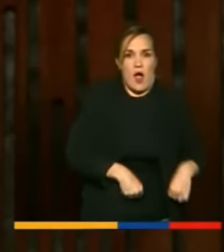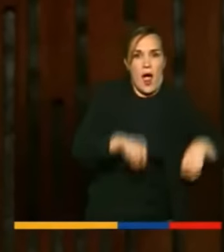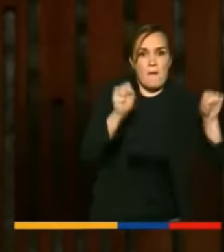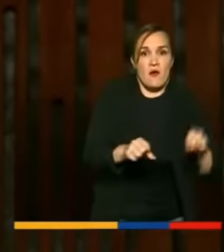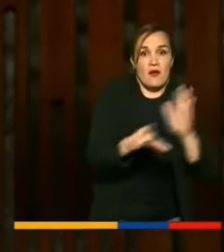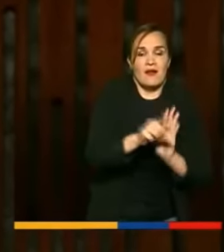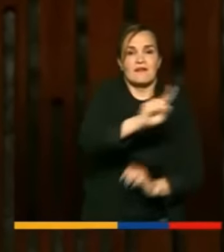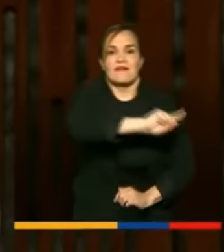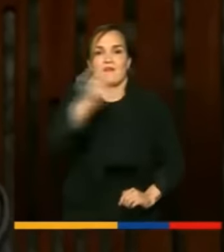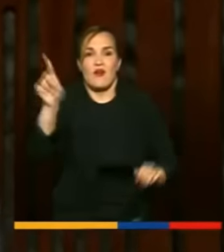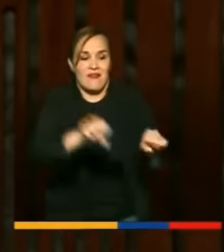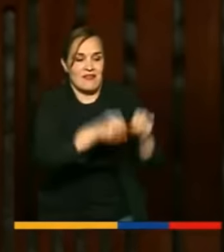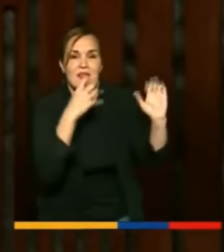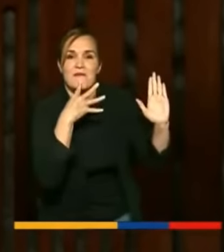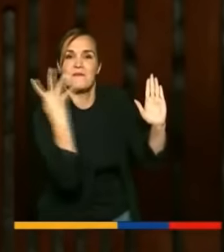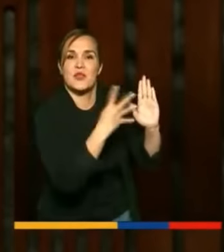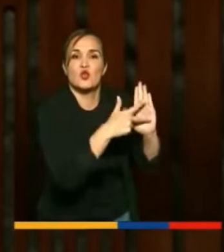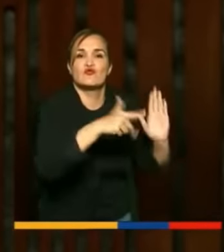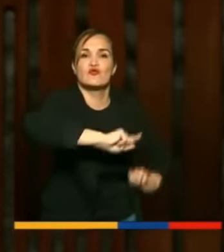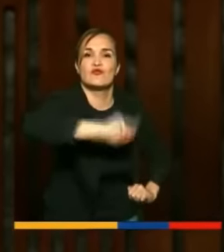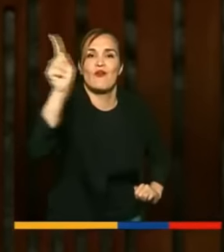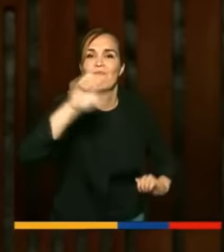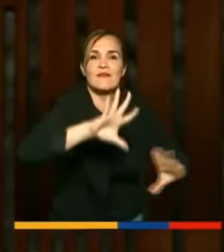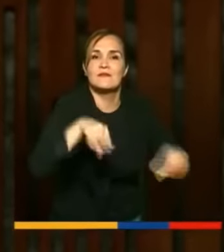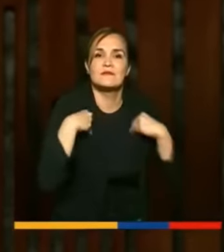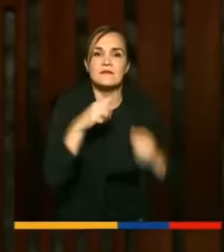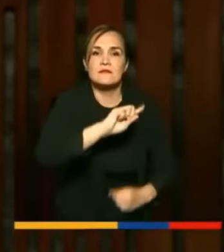pretenda violar la Constitución. Aquí no lo vamos a permitir.